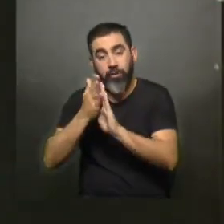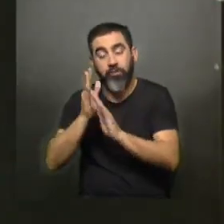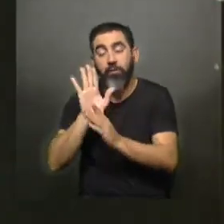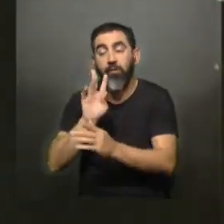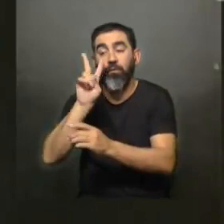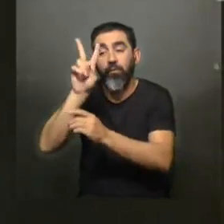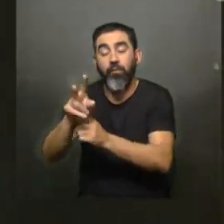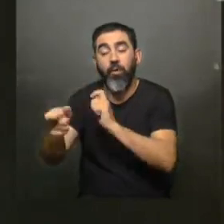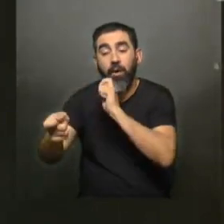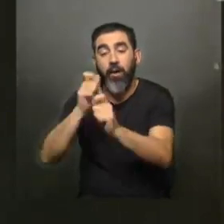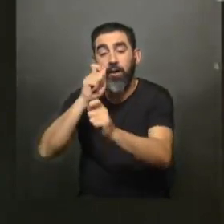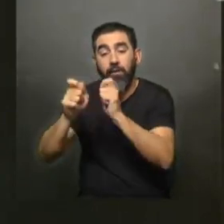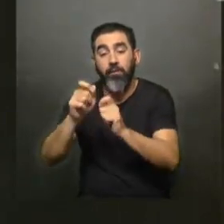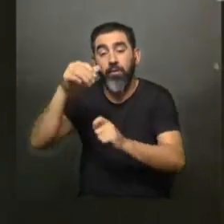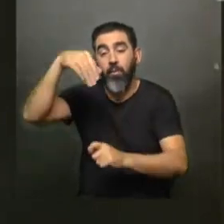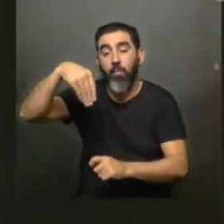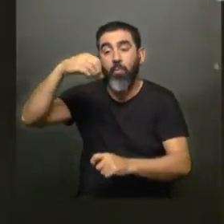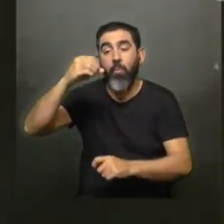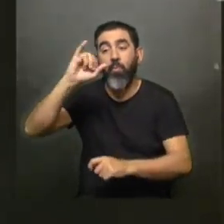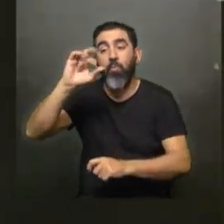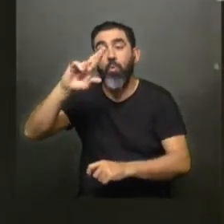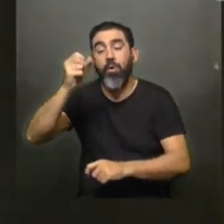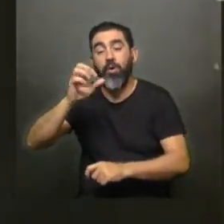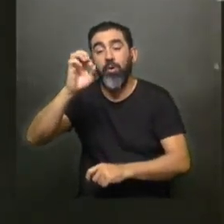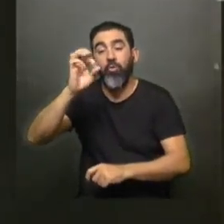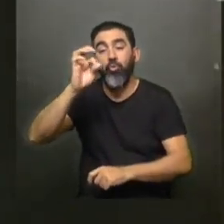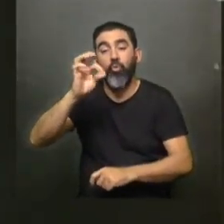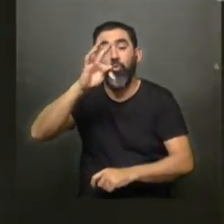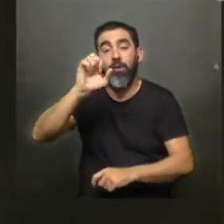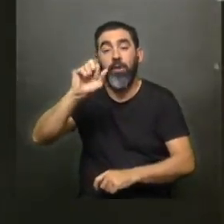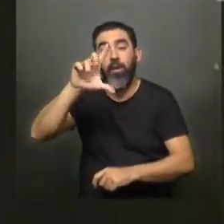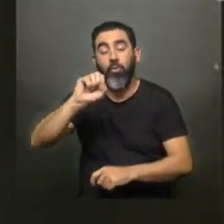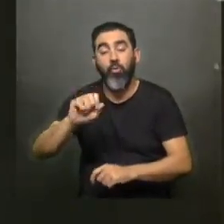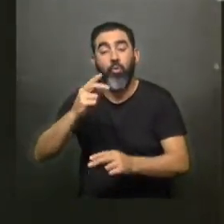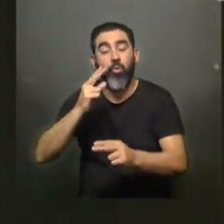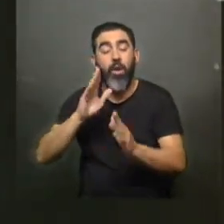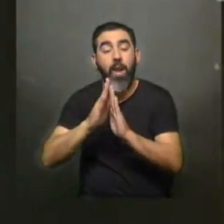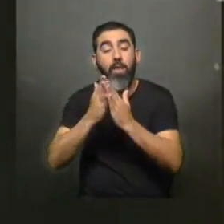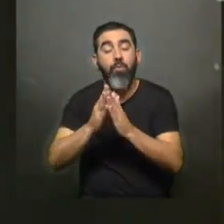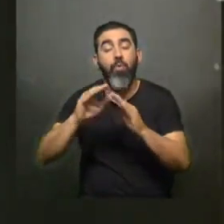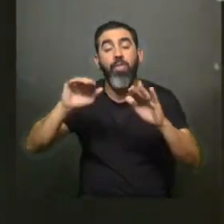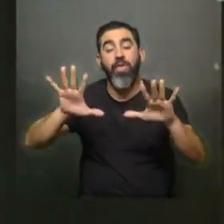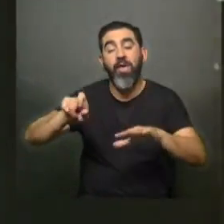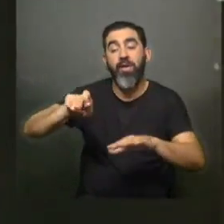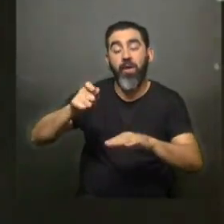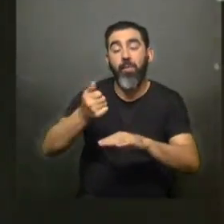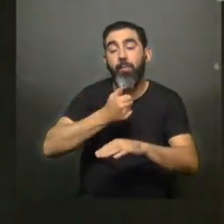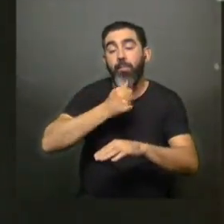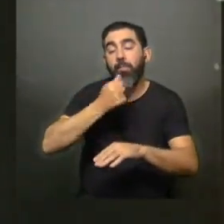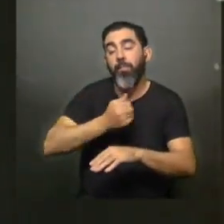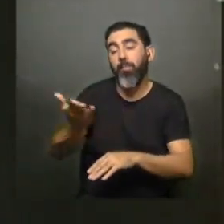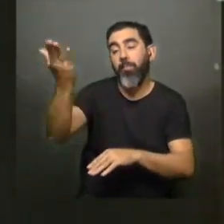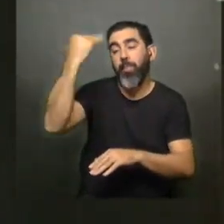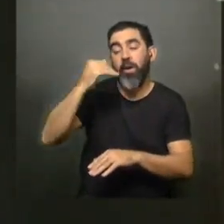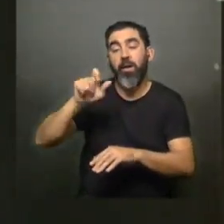entrevistar a la doctora Moira Sotelo, y el libro es 10 llaves al pasado indígena, que, bueno, escribió